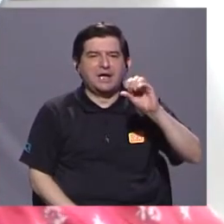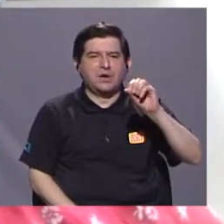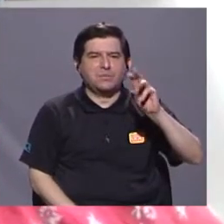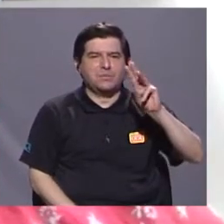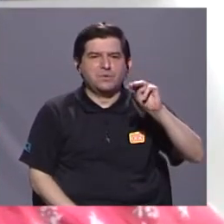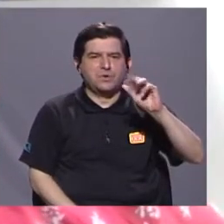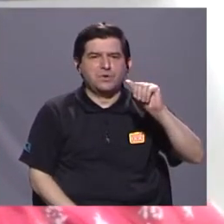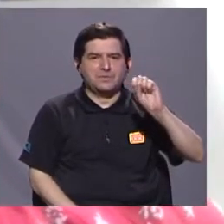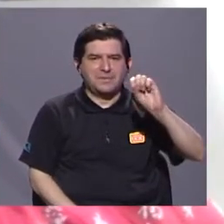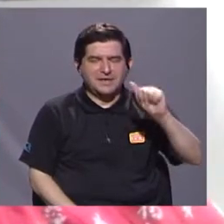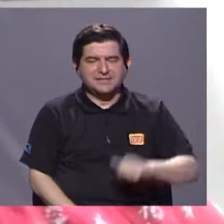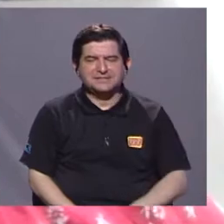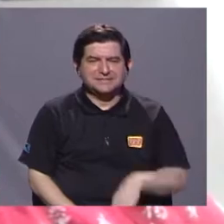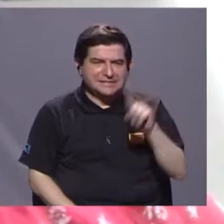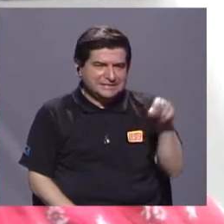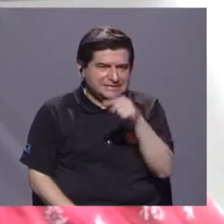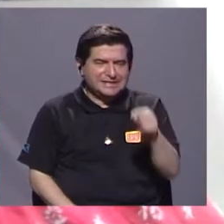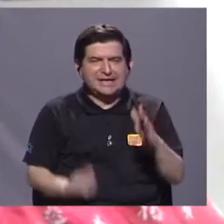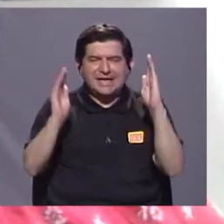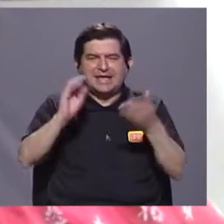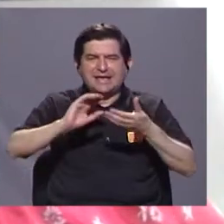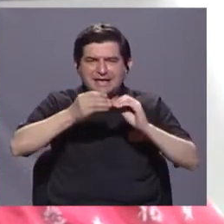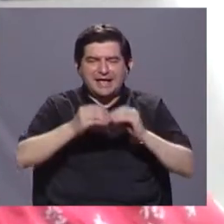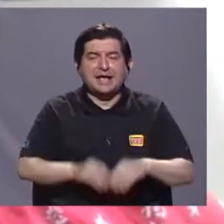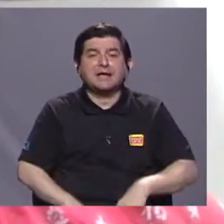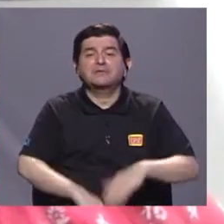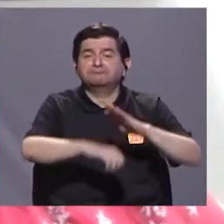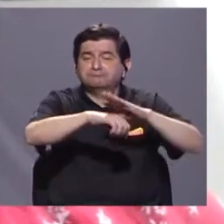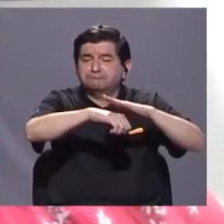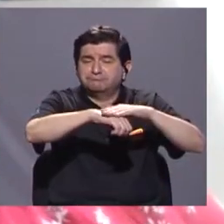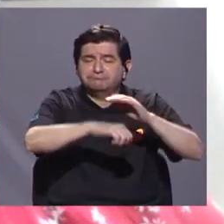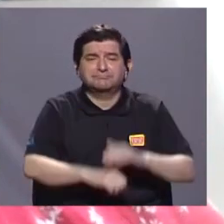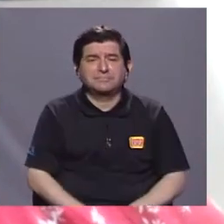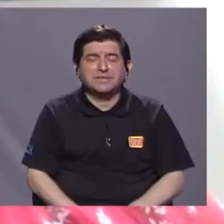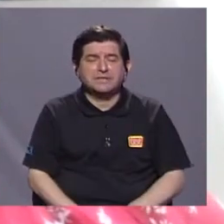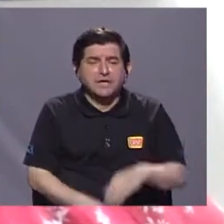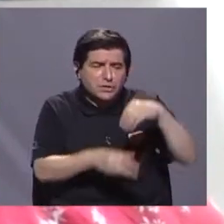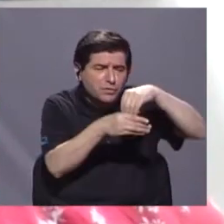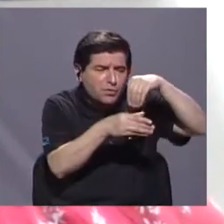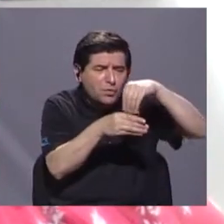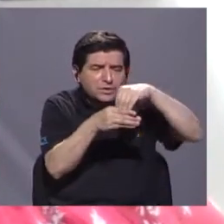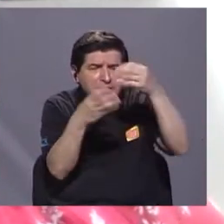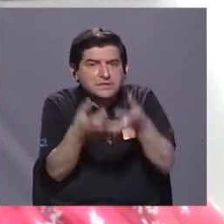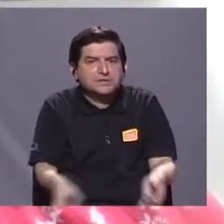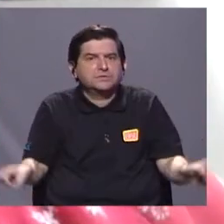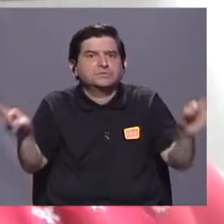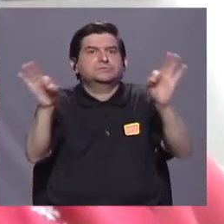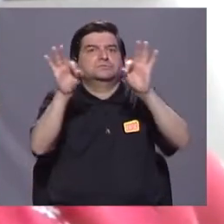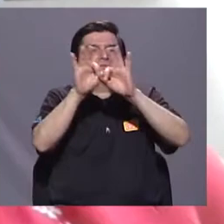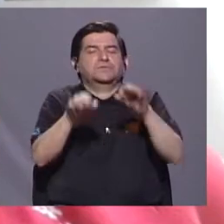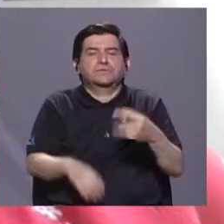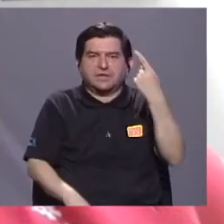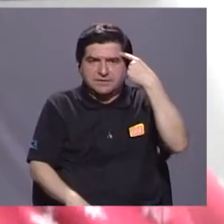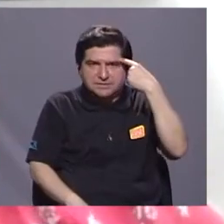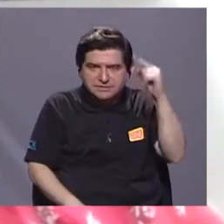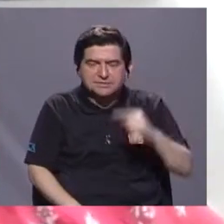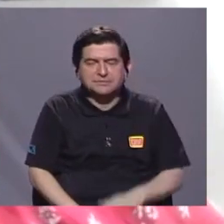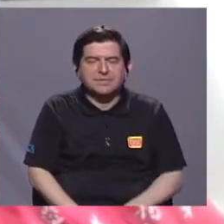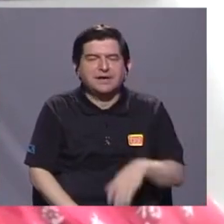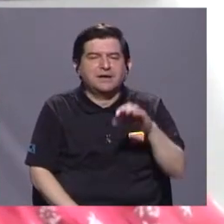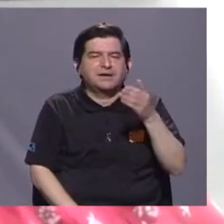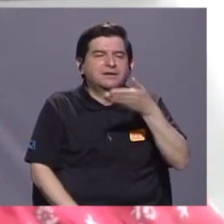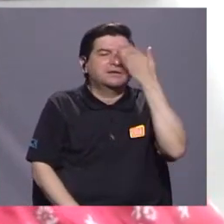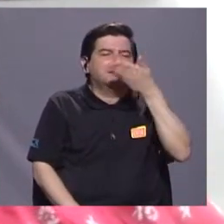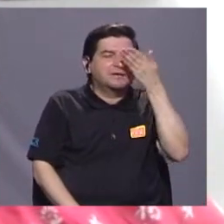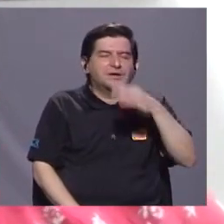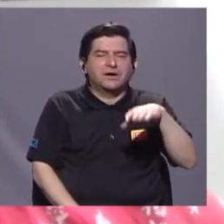en grandes cantidades y los otros ponen a disposición nutrientes y elementos necesarios hasta para el el oxígeno